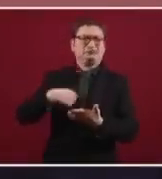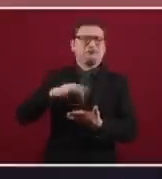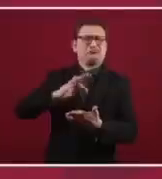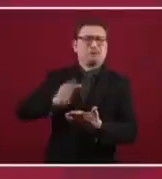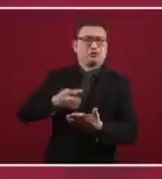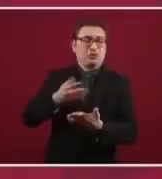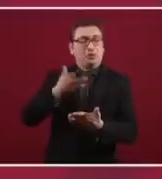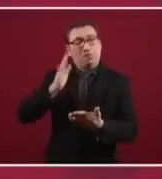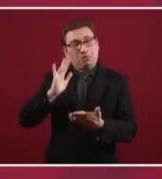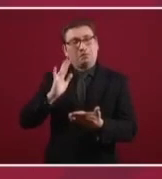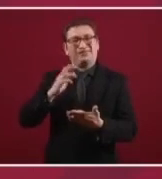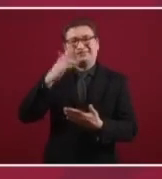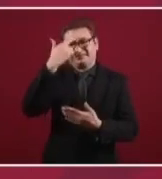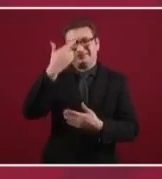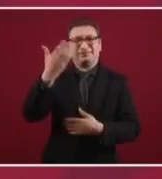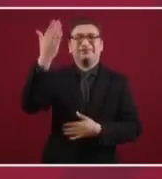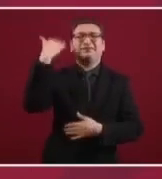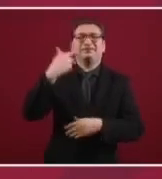cuando